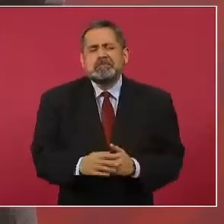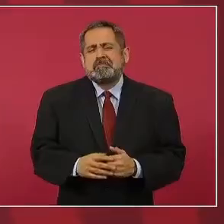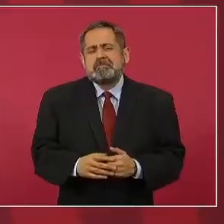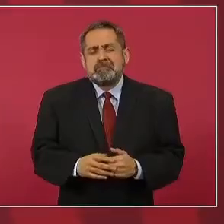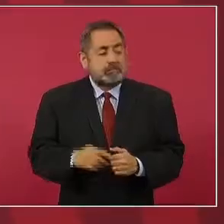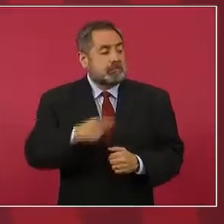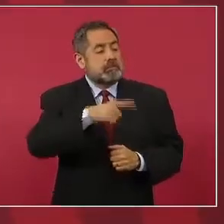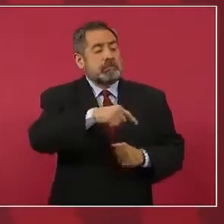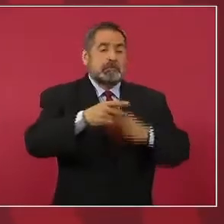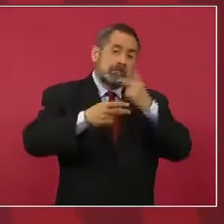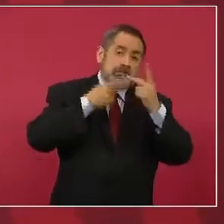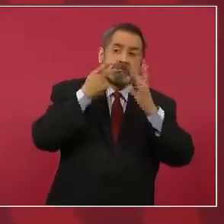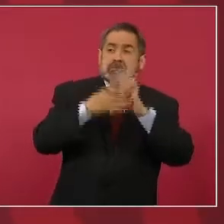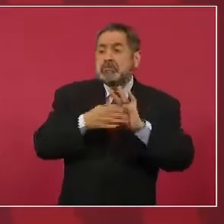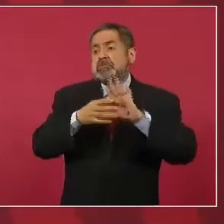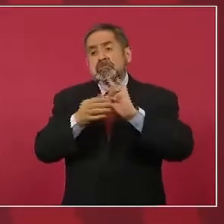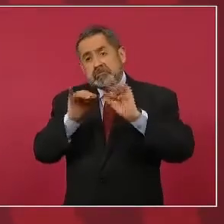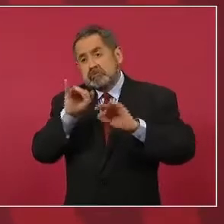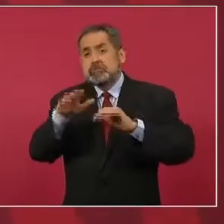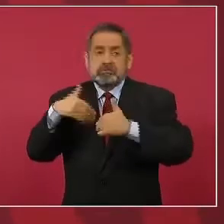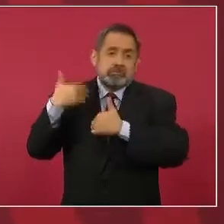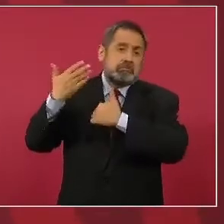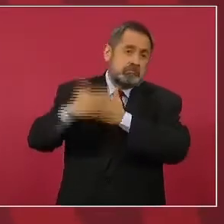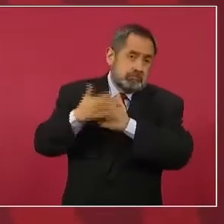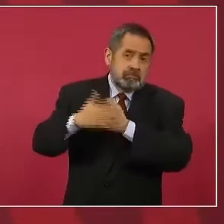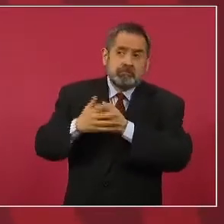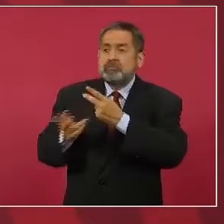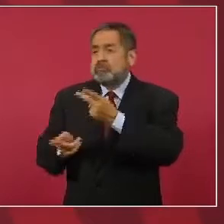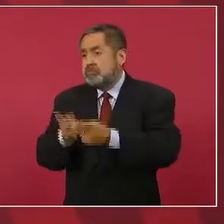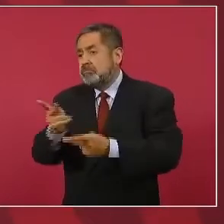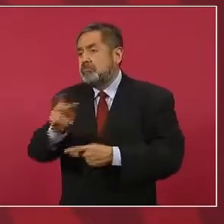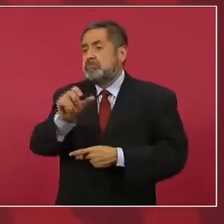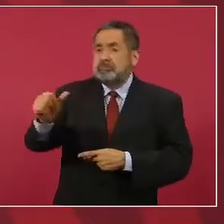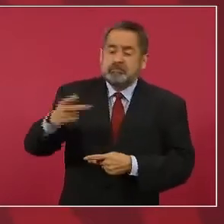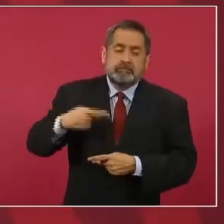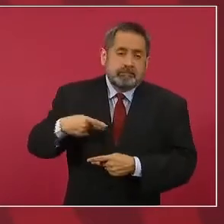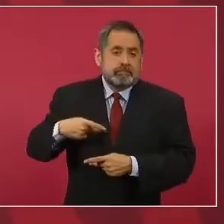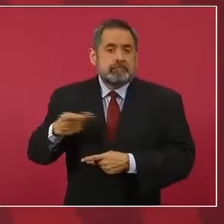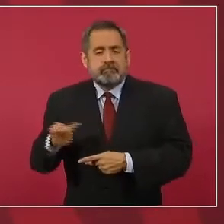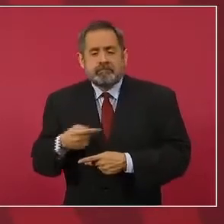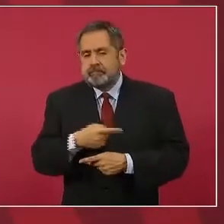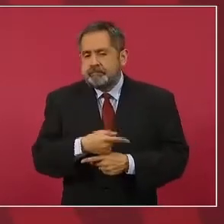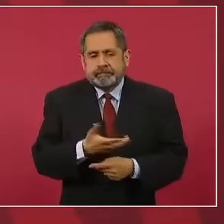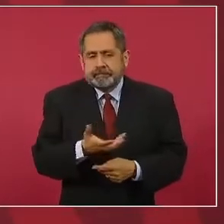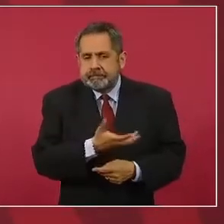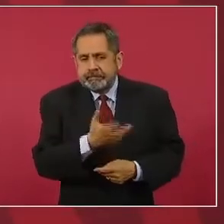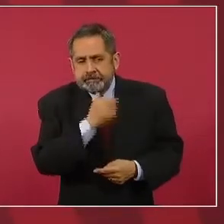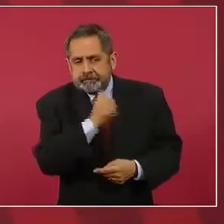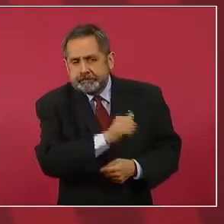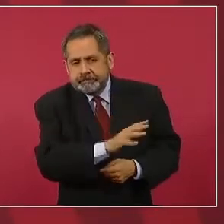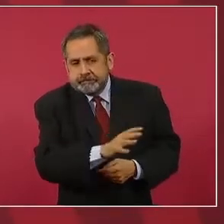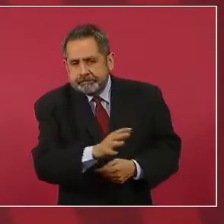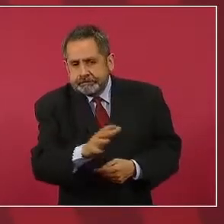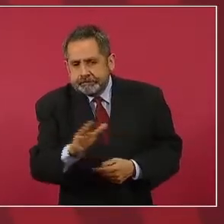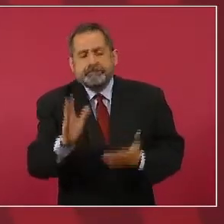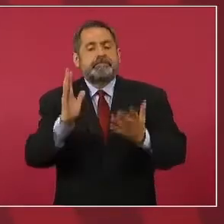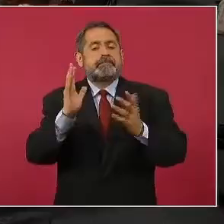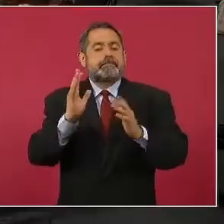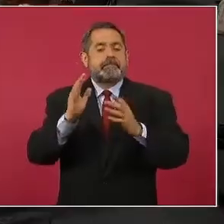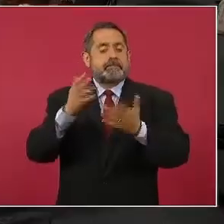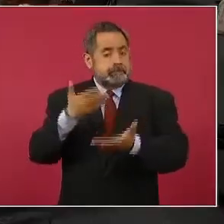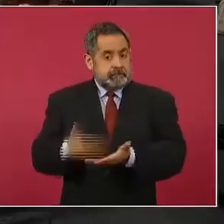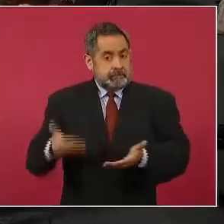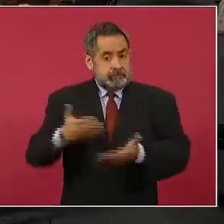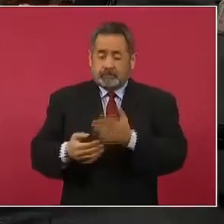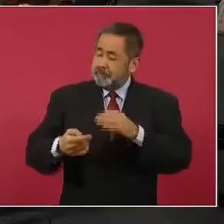Hagan una revisión de los programas de